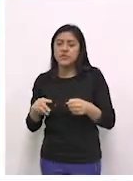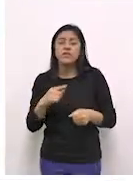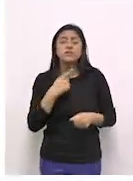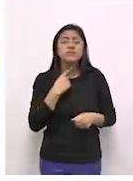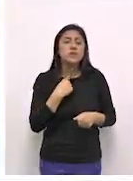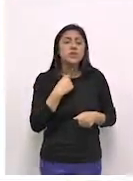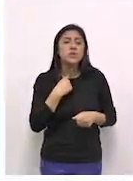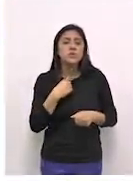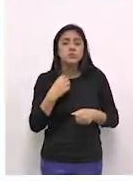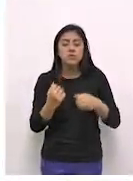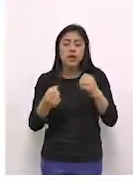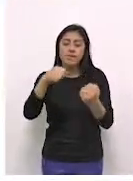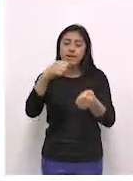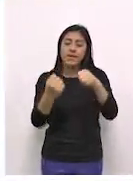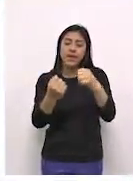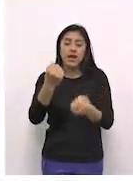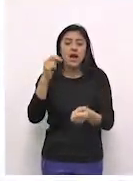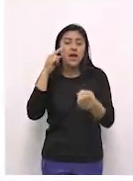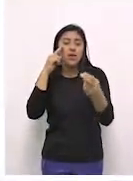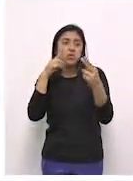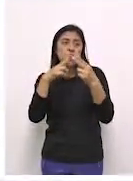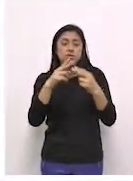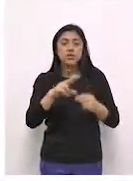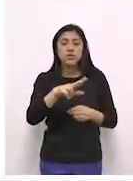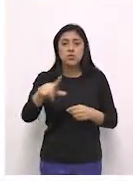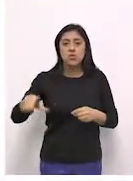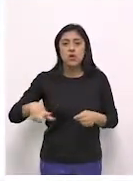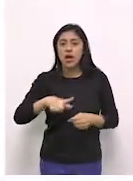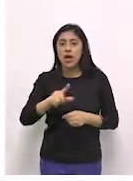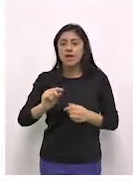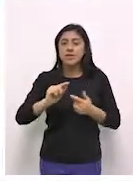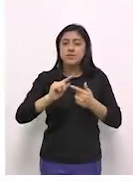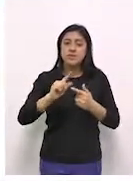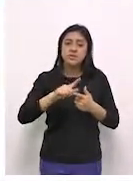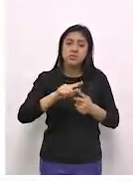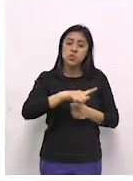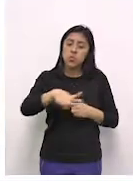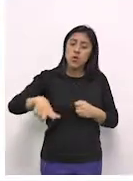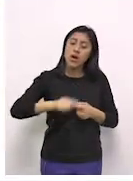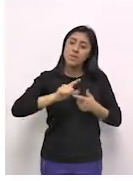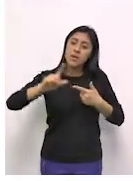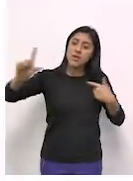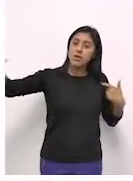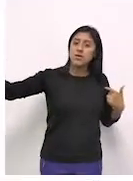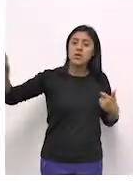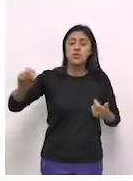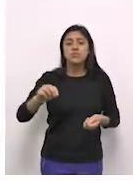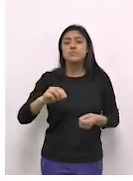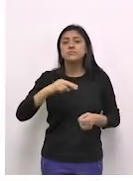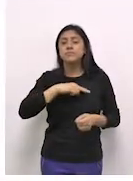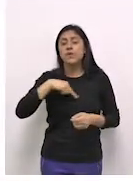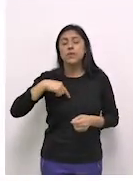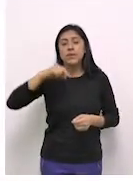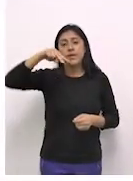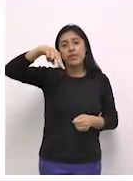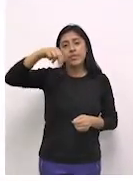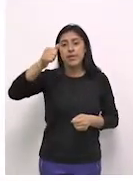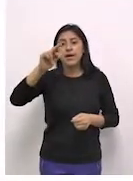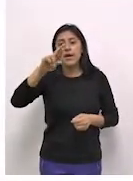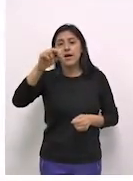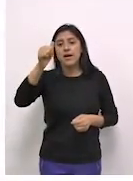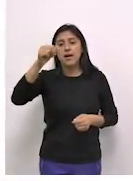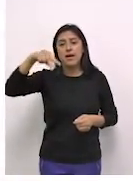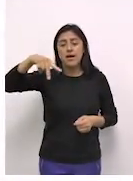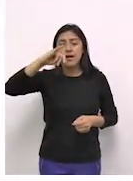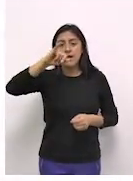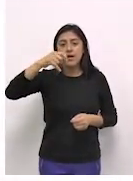sea, me gusta viajar bastante y conocer. Al lugar más lejano que he ido se llama el Naranjo Petén. Está a